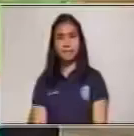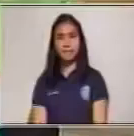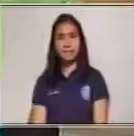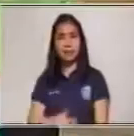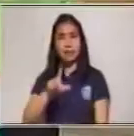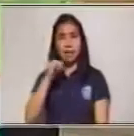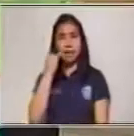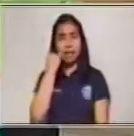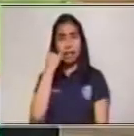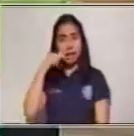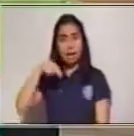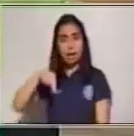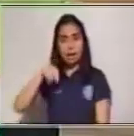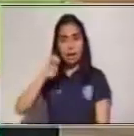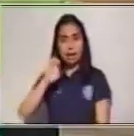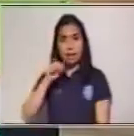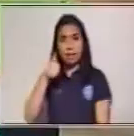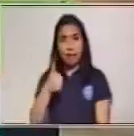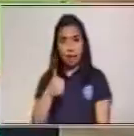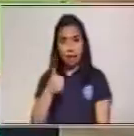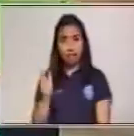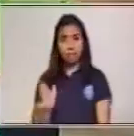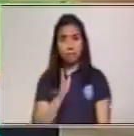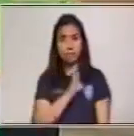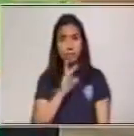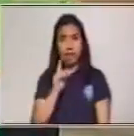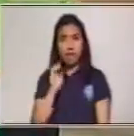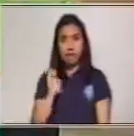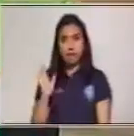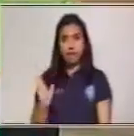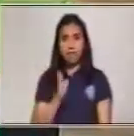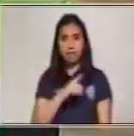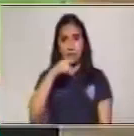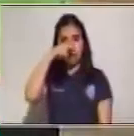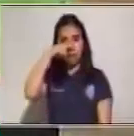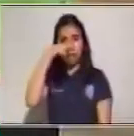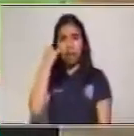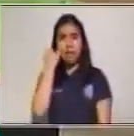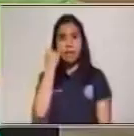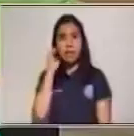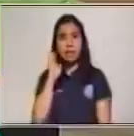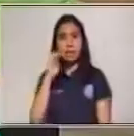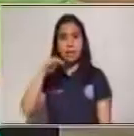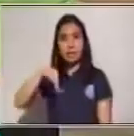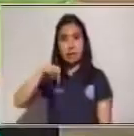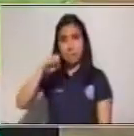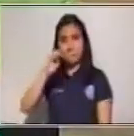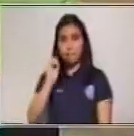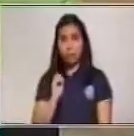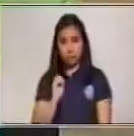línea de tiempo. Se te hace conocido, ¿verdad? Muy bien.